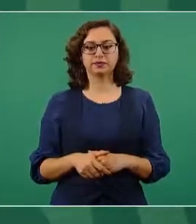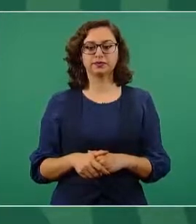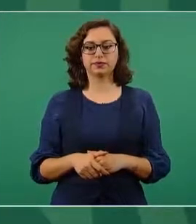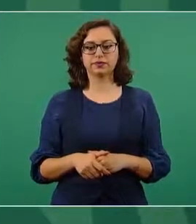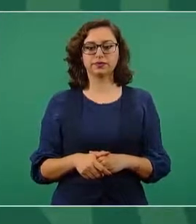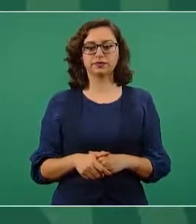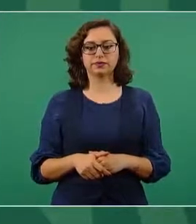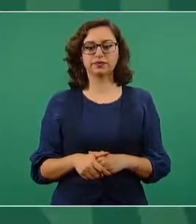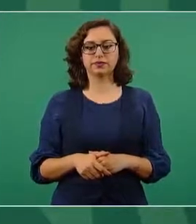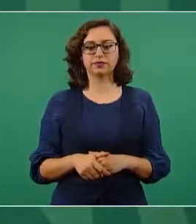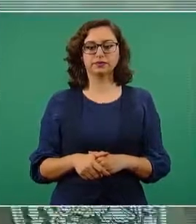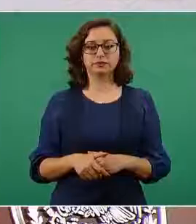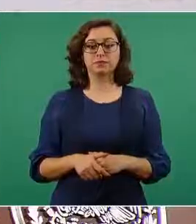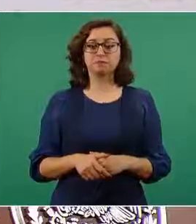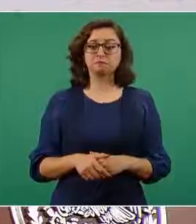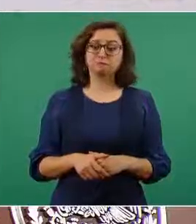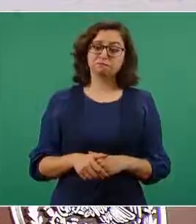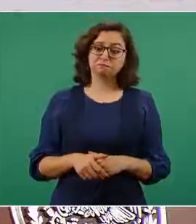fue muy